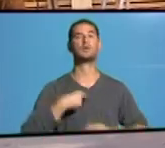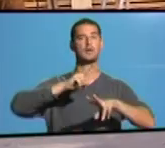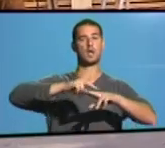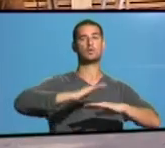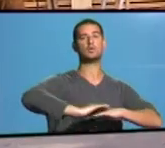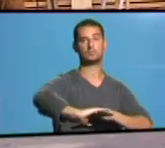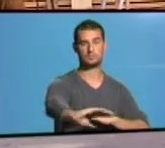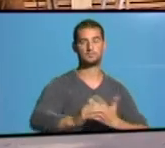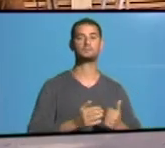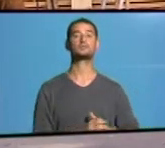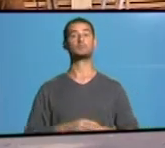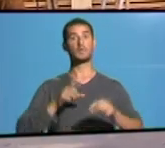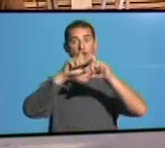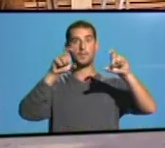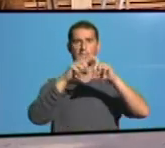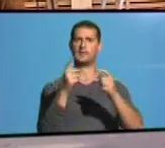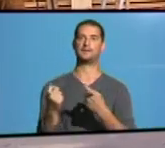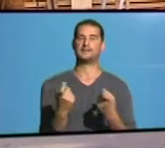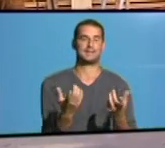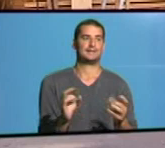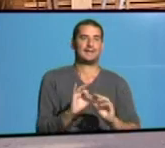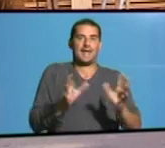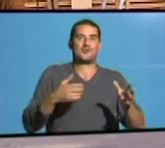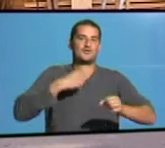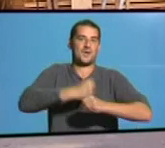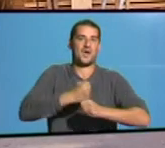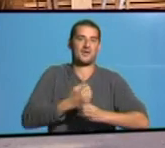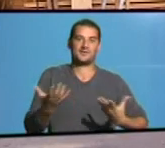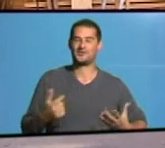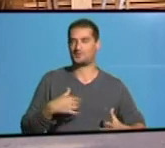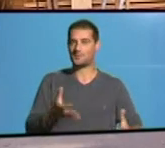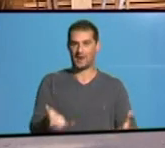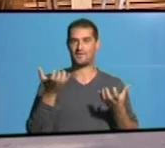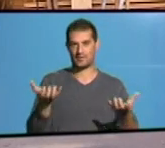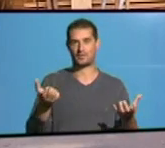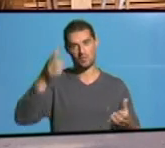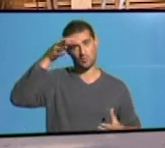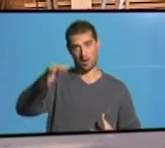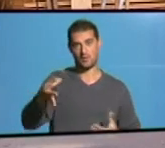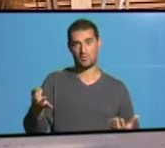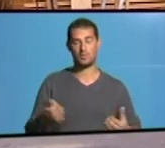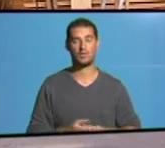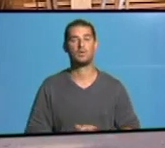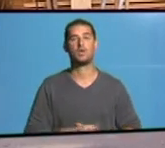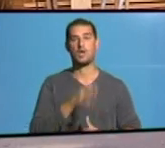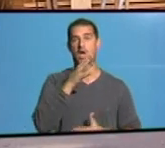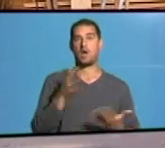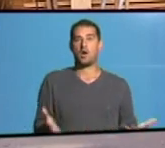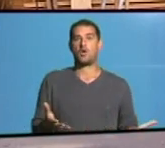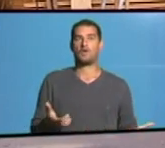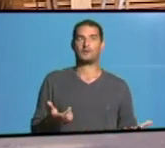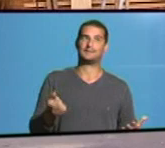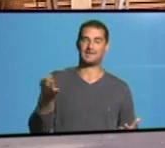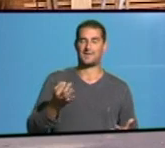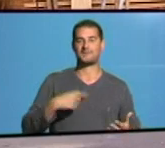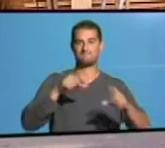Se hai empresas, fai falta unha mão de obra, está claro, pois, por suposto que beneficio. Agora está empezar cas